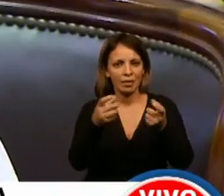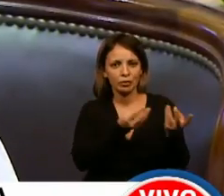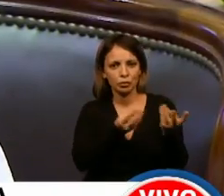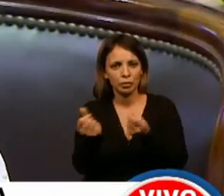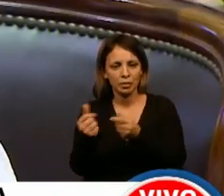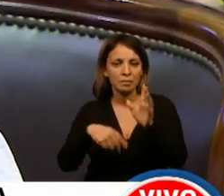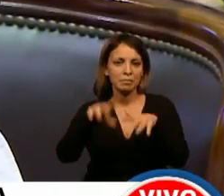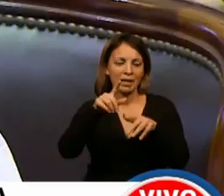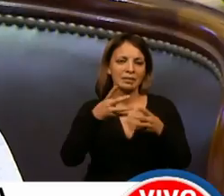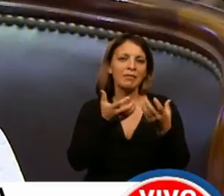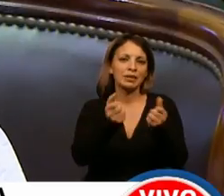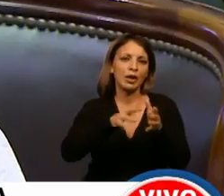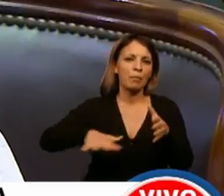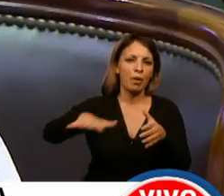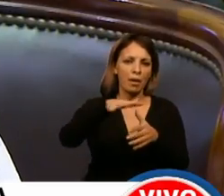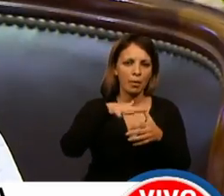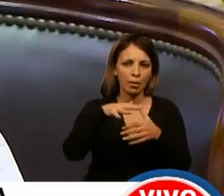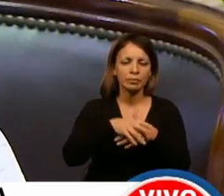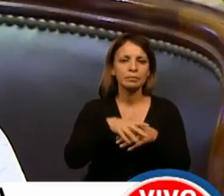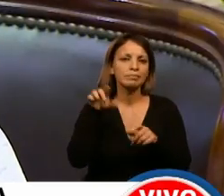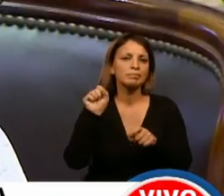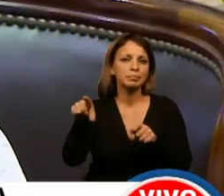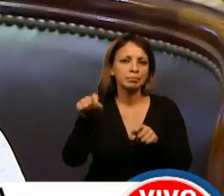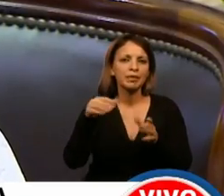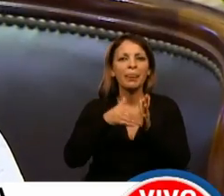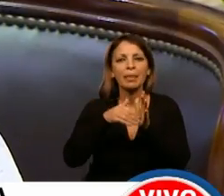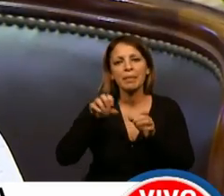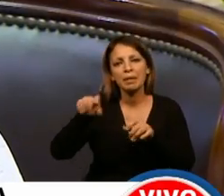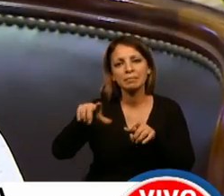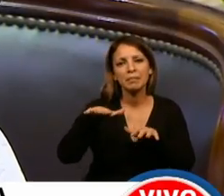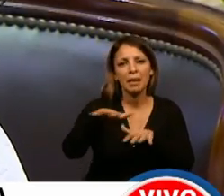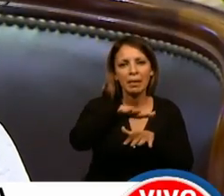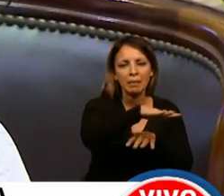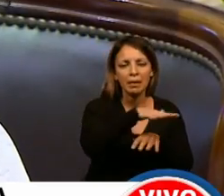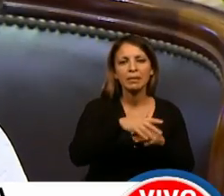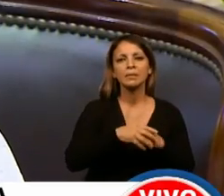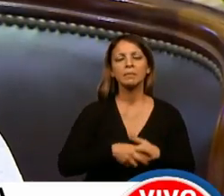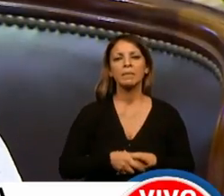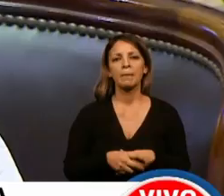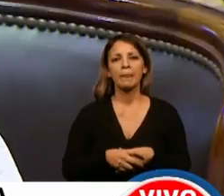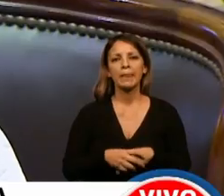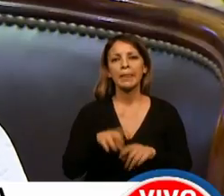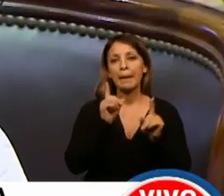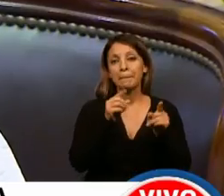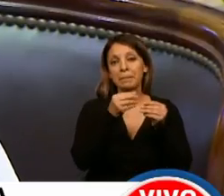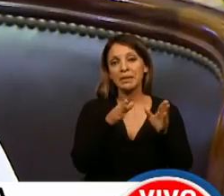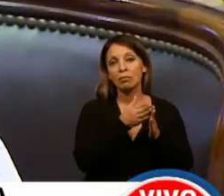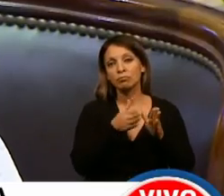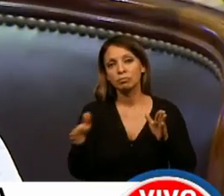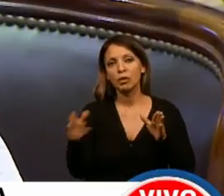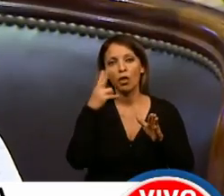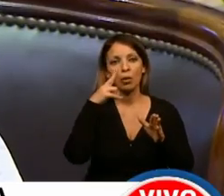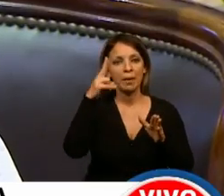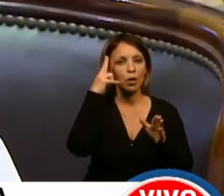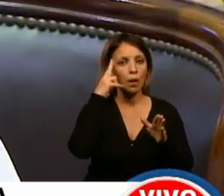defensorías del pueblo locales municipales provinciales desde el año 2009 cuando